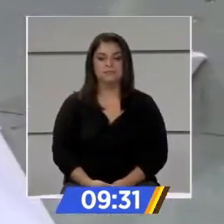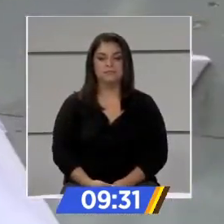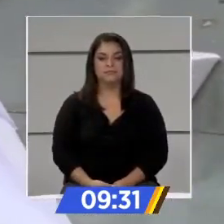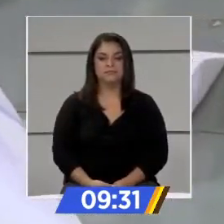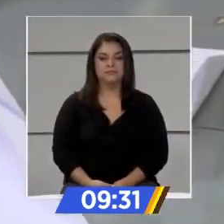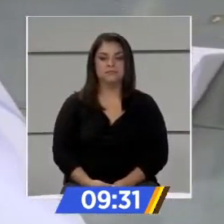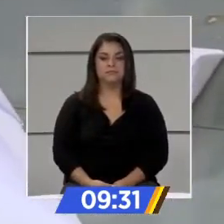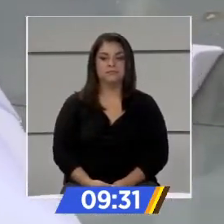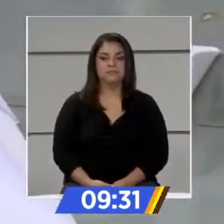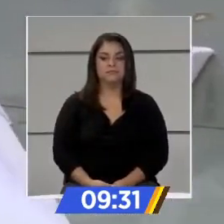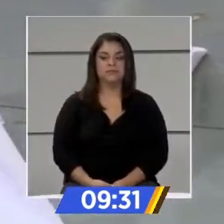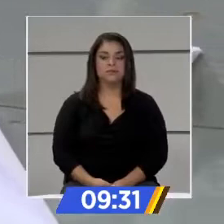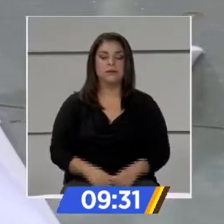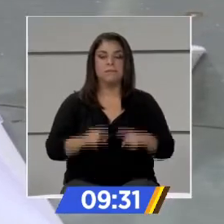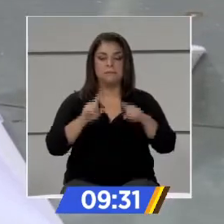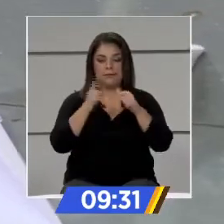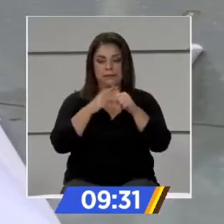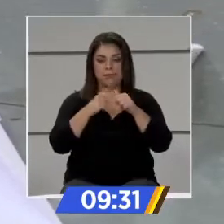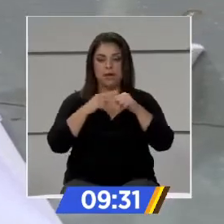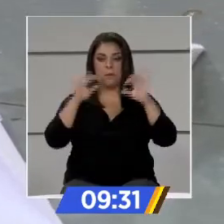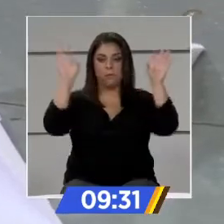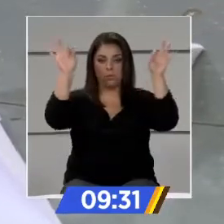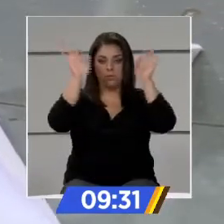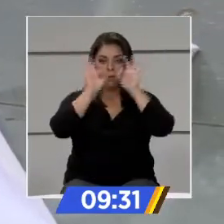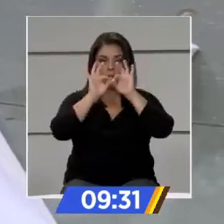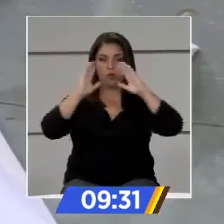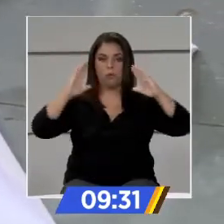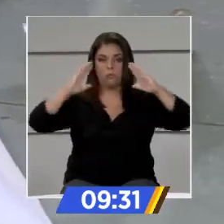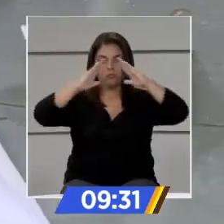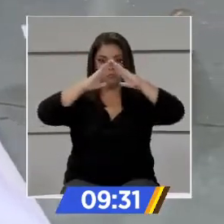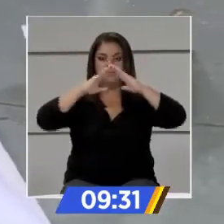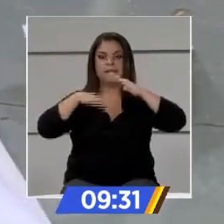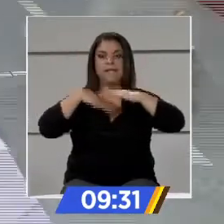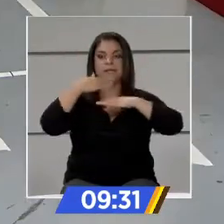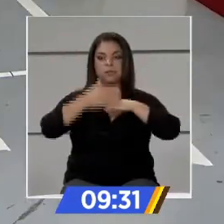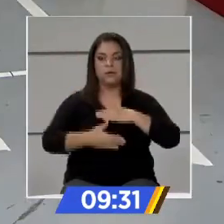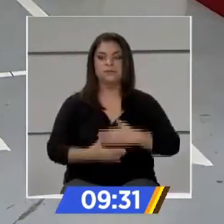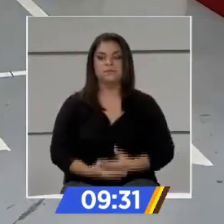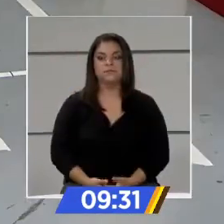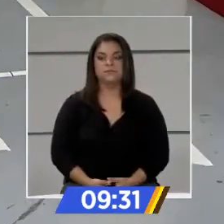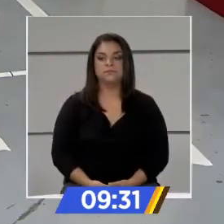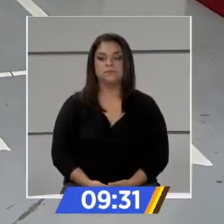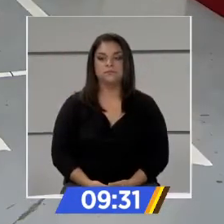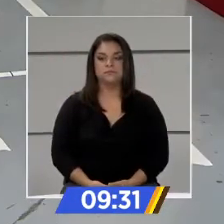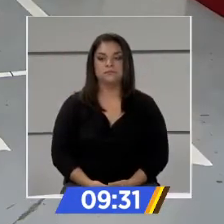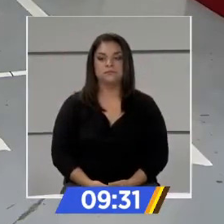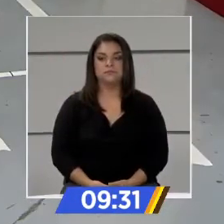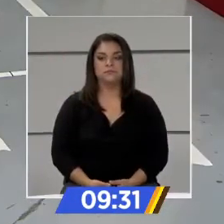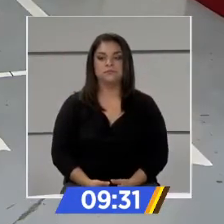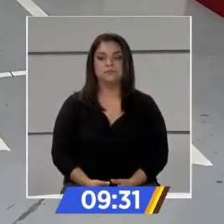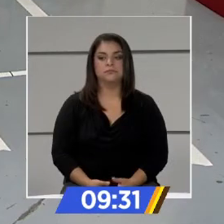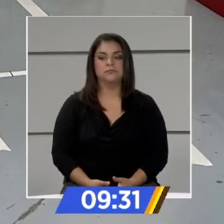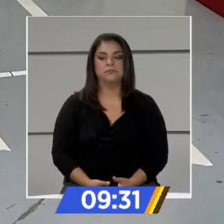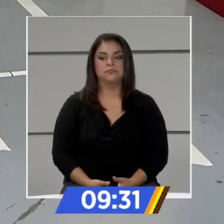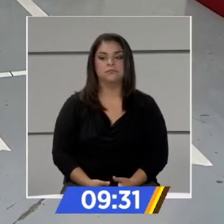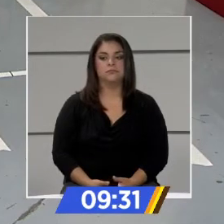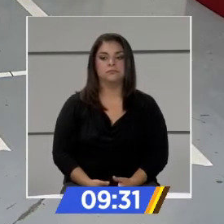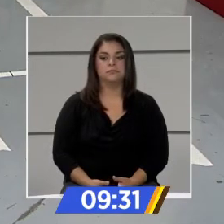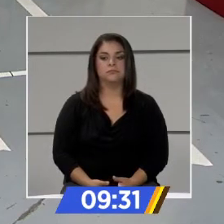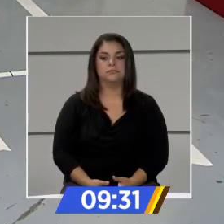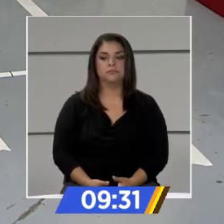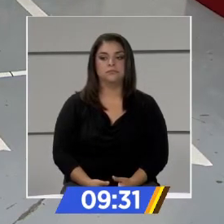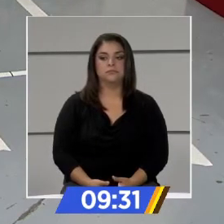Ajá, primero como haciendo un techito de una casa, punta con punta. Y luego creo que lo pasaba para acá. Pues yo lo hago para adentro. Y luego